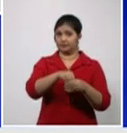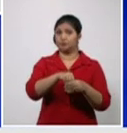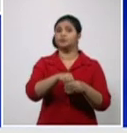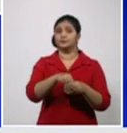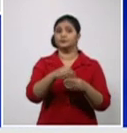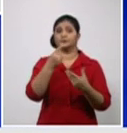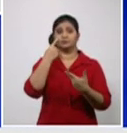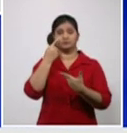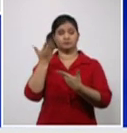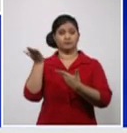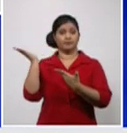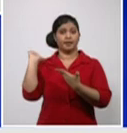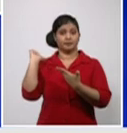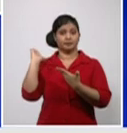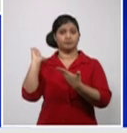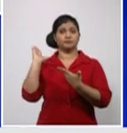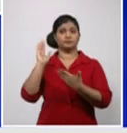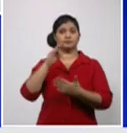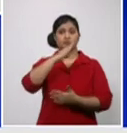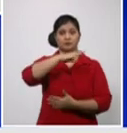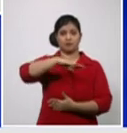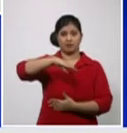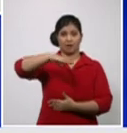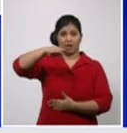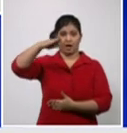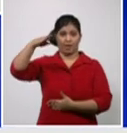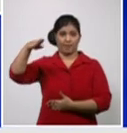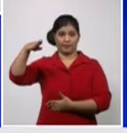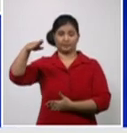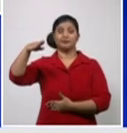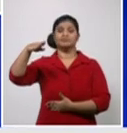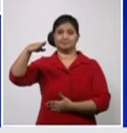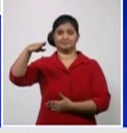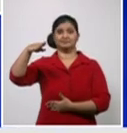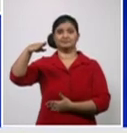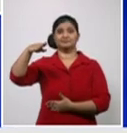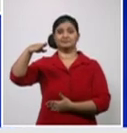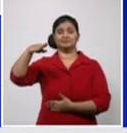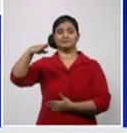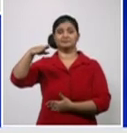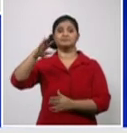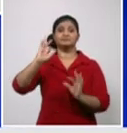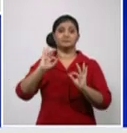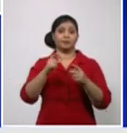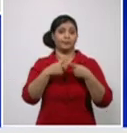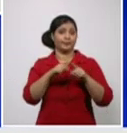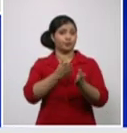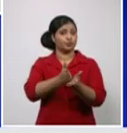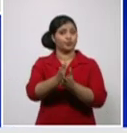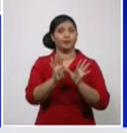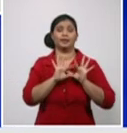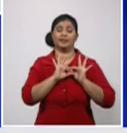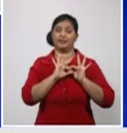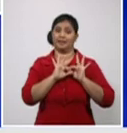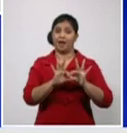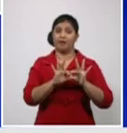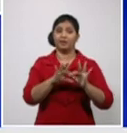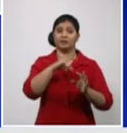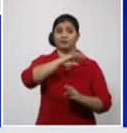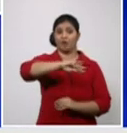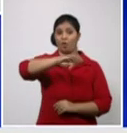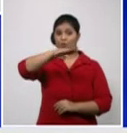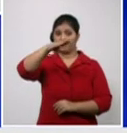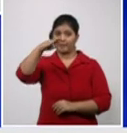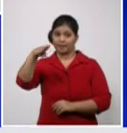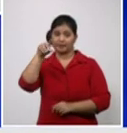Cuba, que parece que quiere bajar, pero todavía con una cifra alta, y como también hemos comentado aquí, el